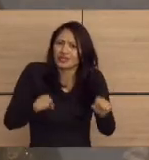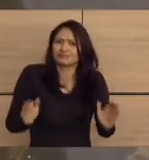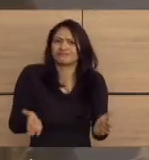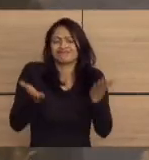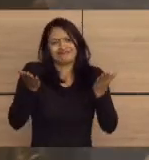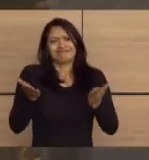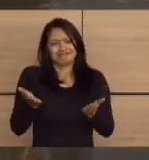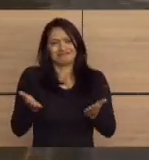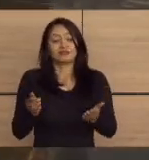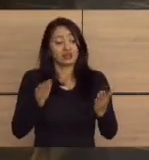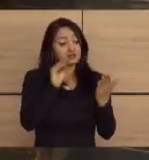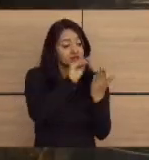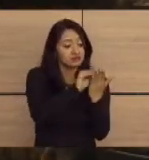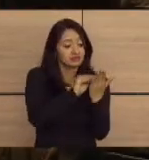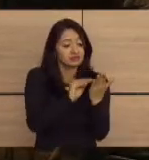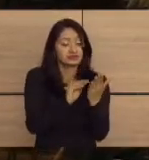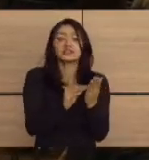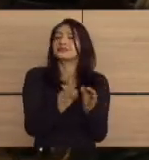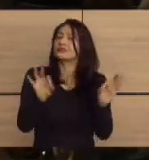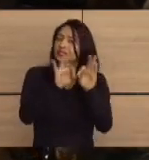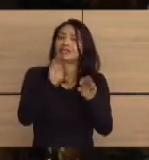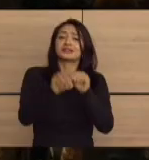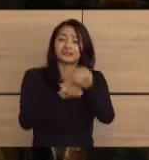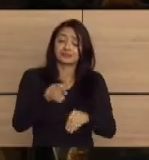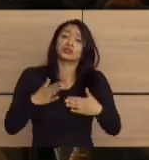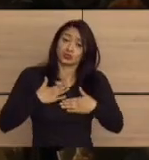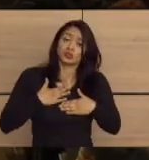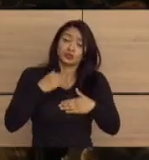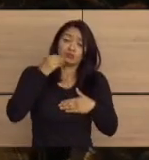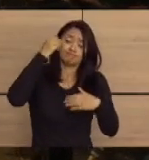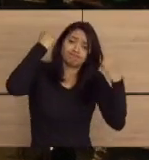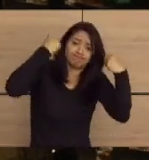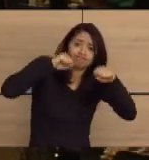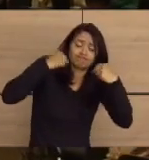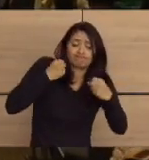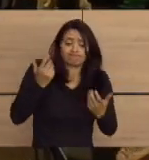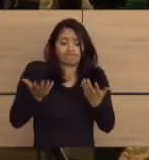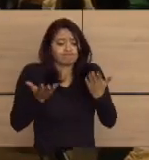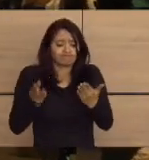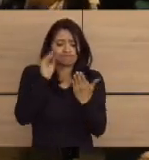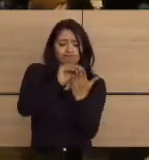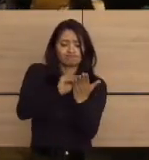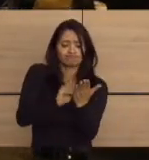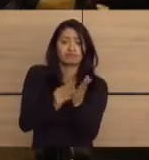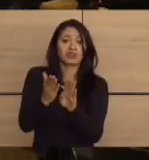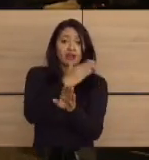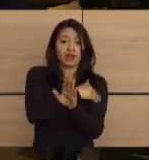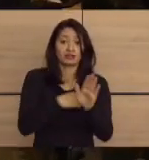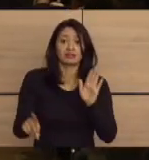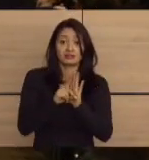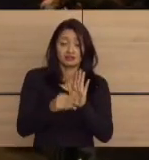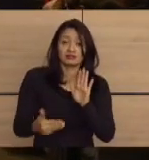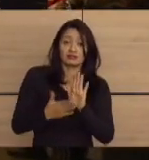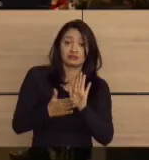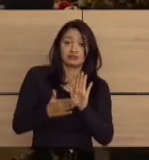Entonces, todos estos asuntos me preocupan, y me preocupan con un decreto que dice que es obligación